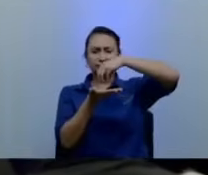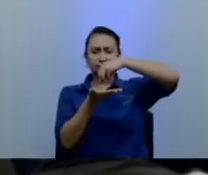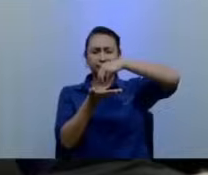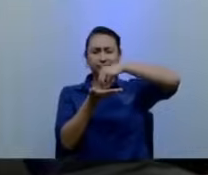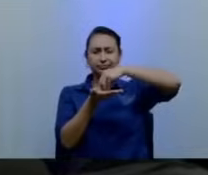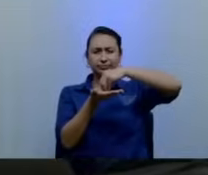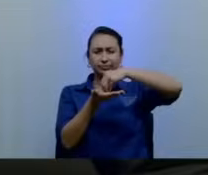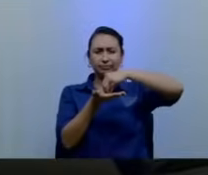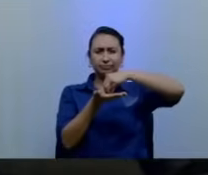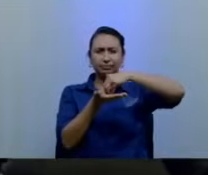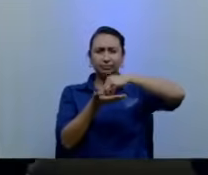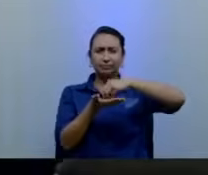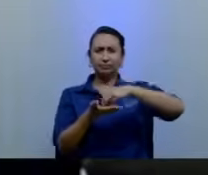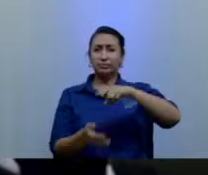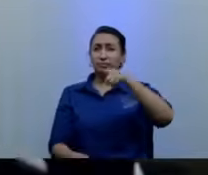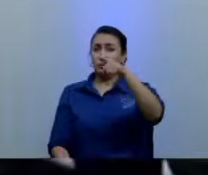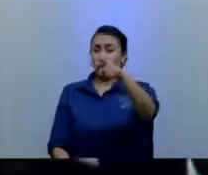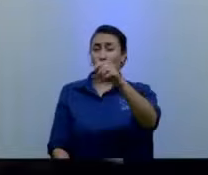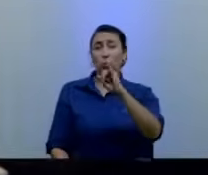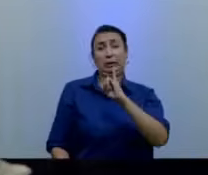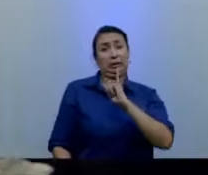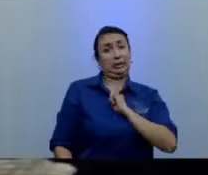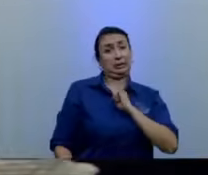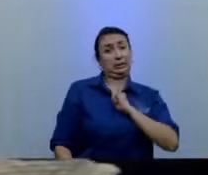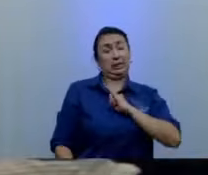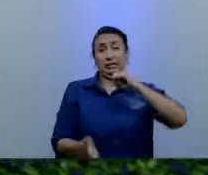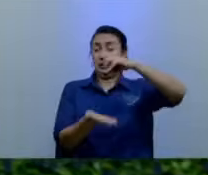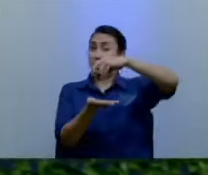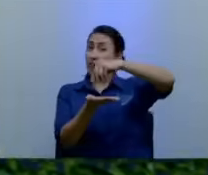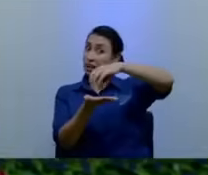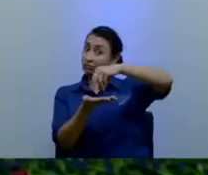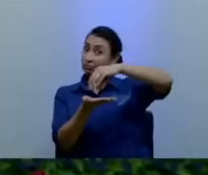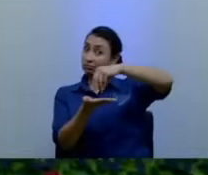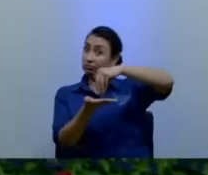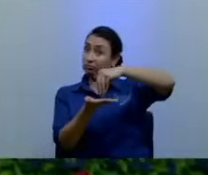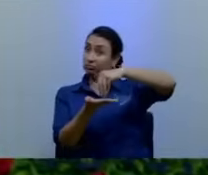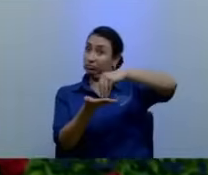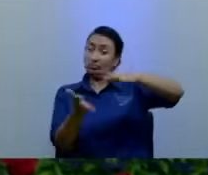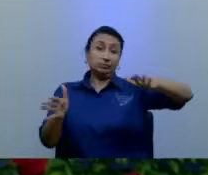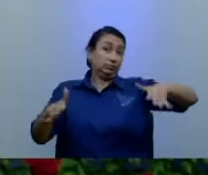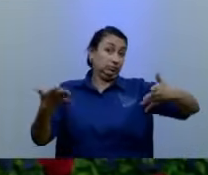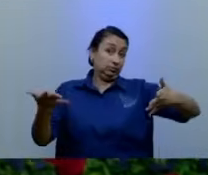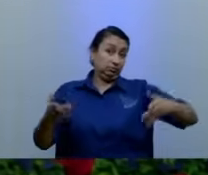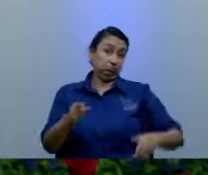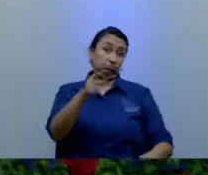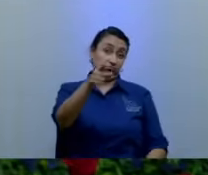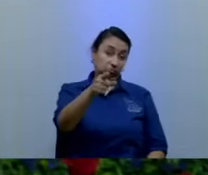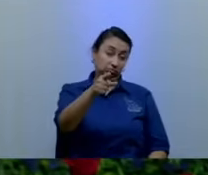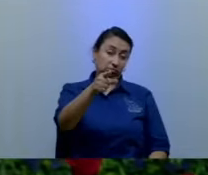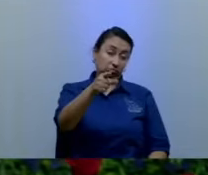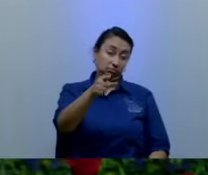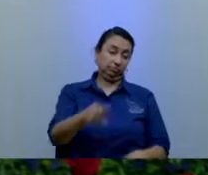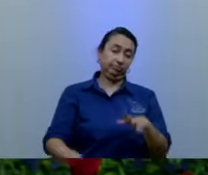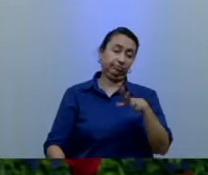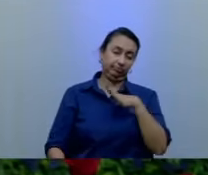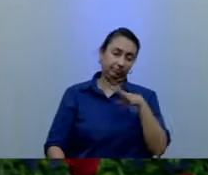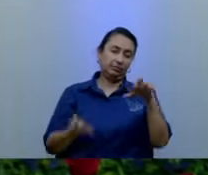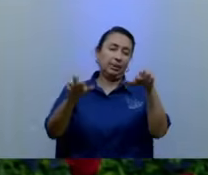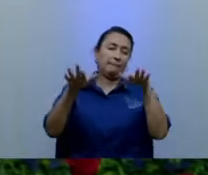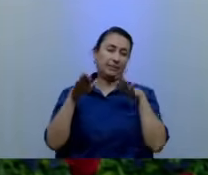investigando nuestra identidad. Tu identidad es ser sal. Entonces, ten paz con el hermano.